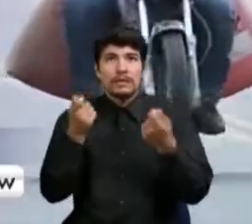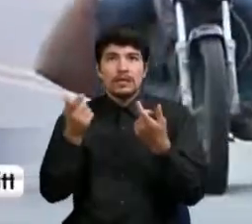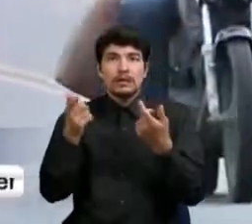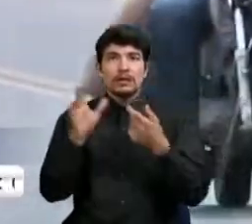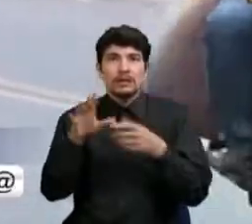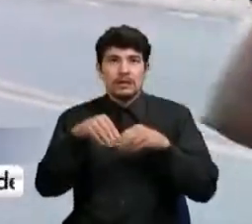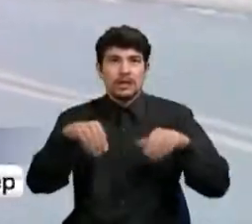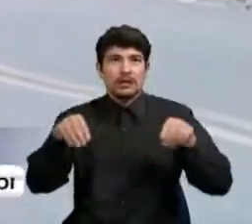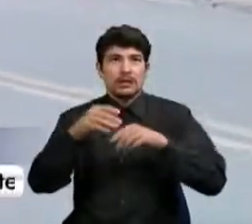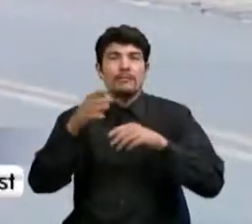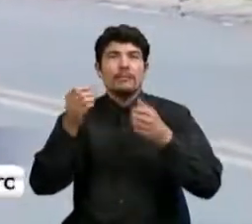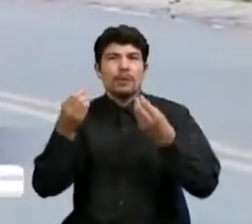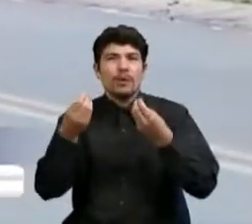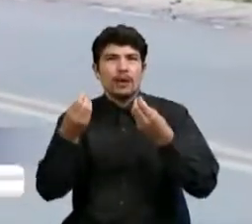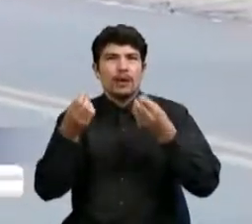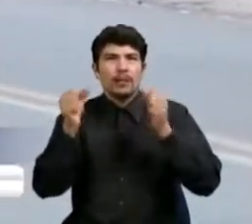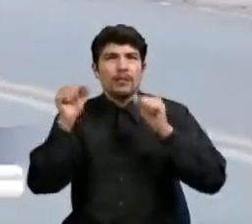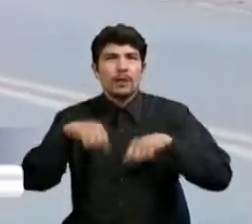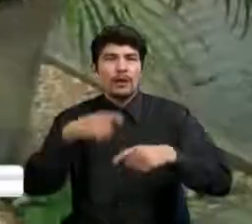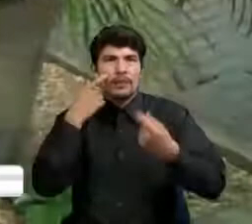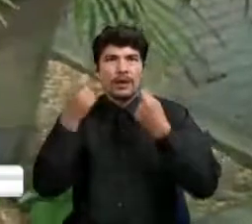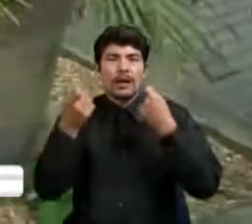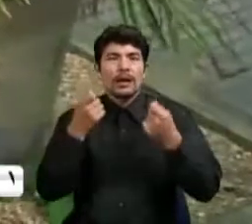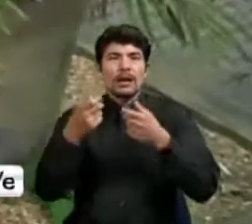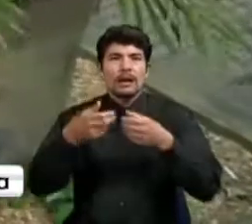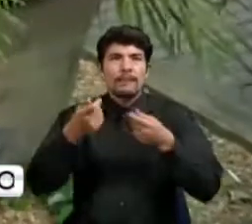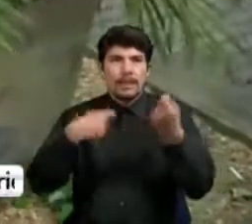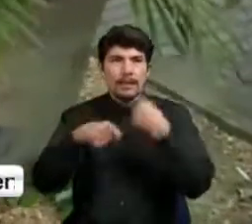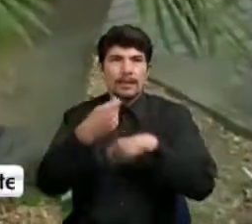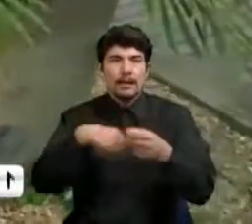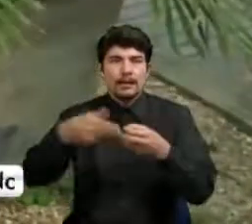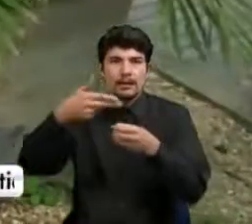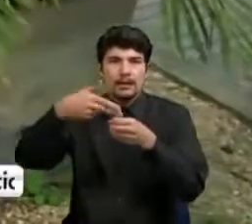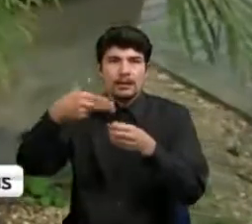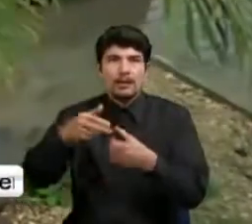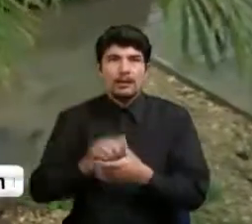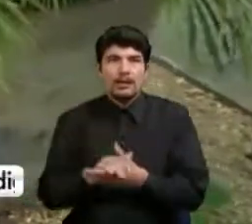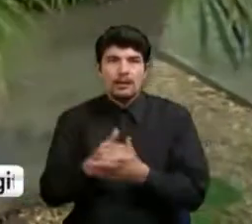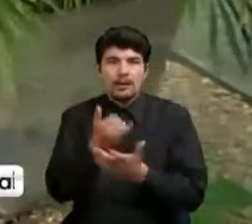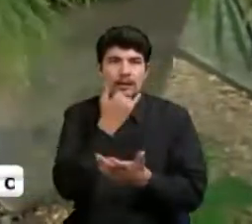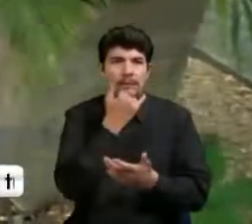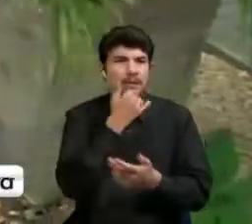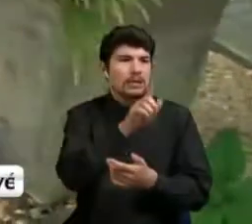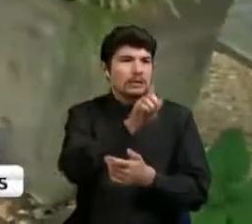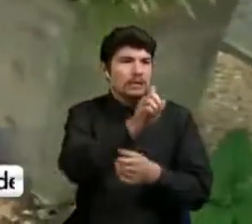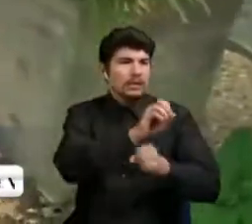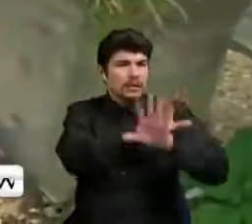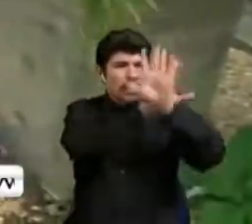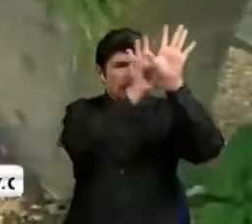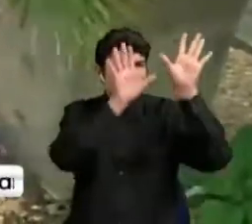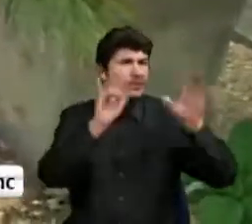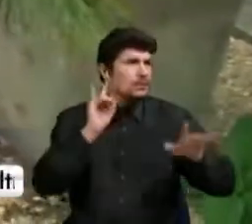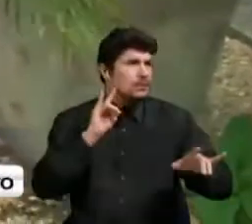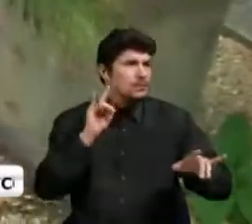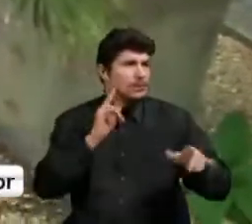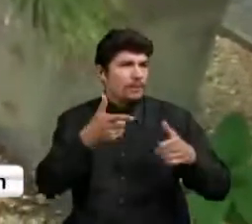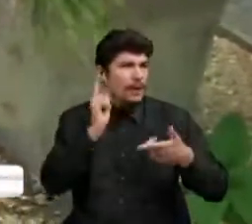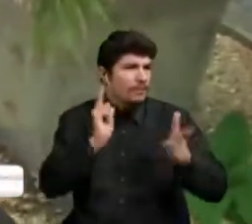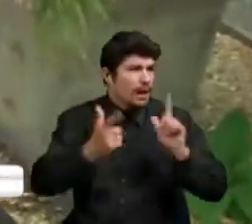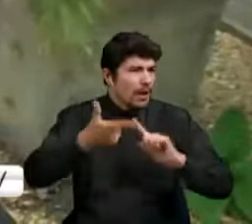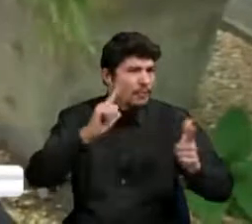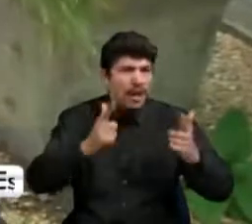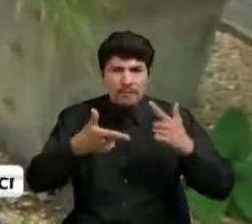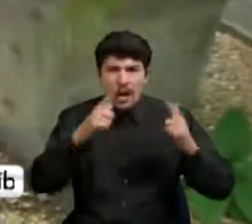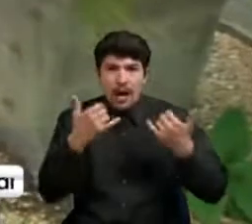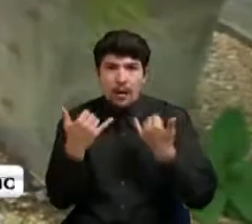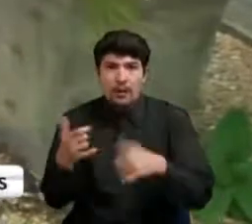el contrabando de gasolina. No, lo que sucede es que a las 6 de la mañana se escuchan balas. En